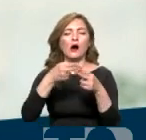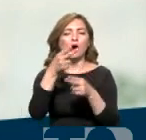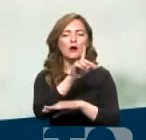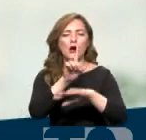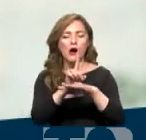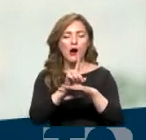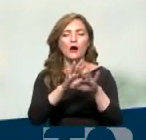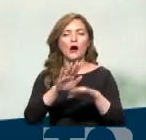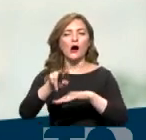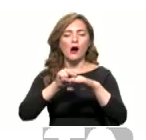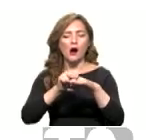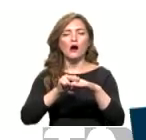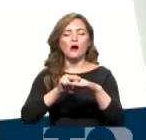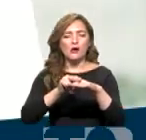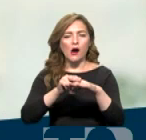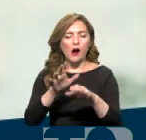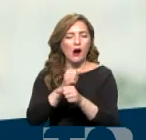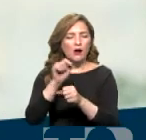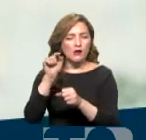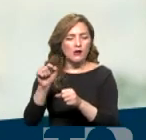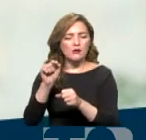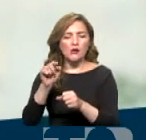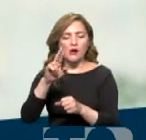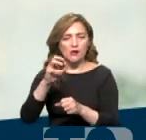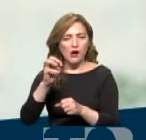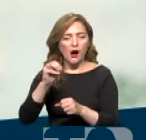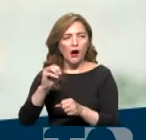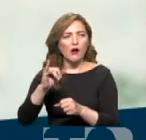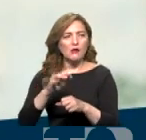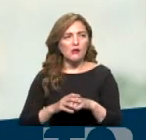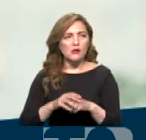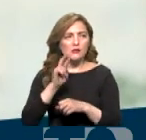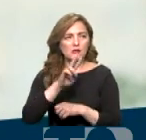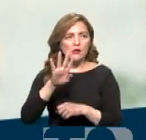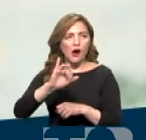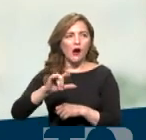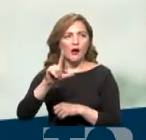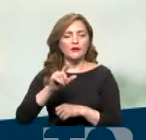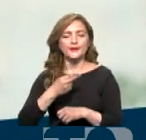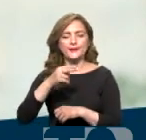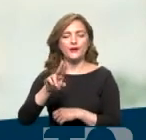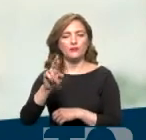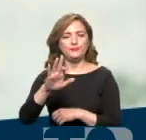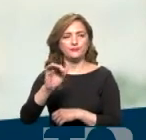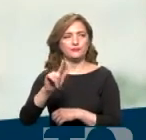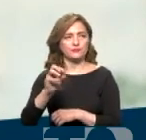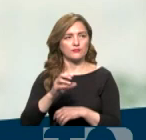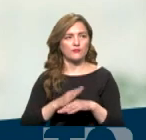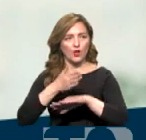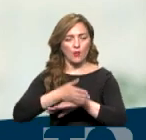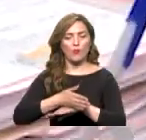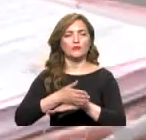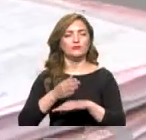de la SENAIN, Romy Vallejo. El 24 de julio será el turno del exlegislador Iván Hurtado y la parlamentaria andina